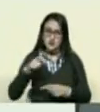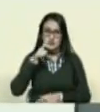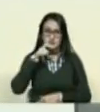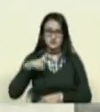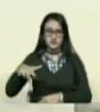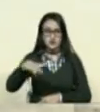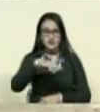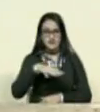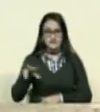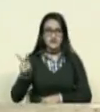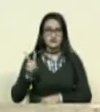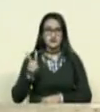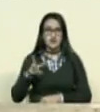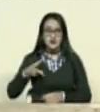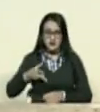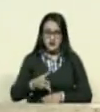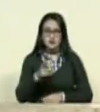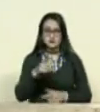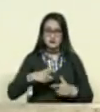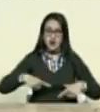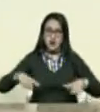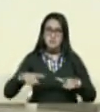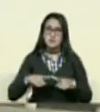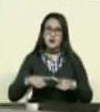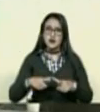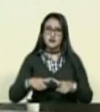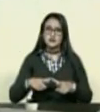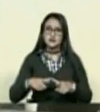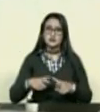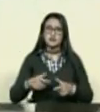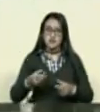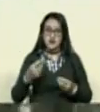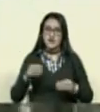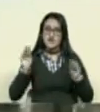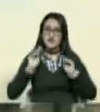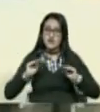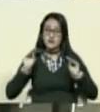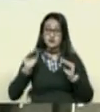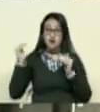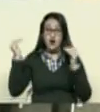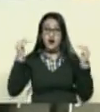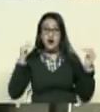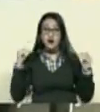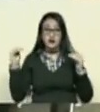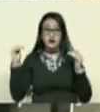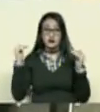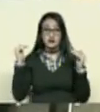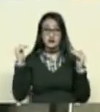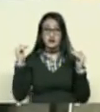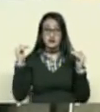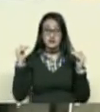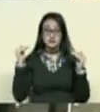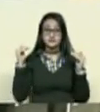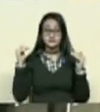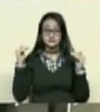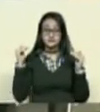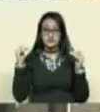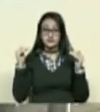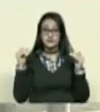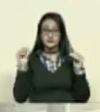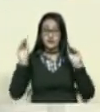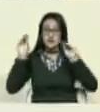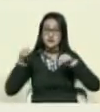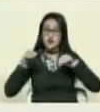población venezolana en la inauguración de estos espacios que permiten además la formación ética, la moral, a la que ha llamado el